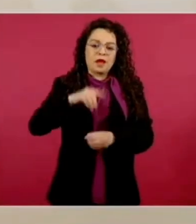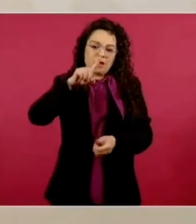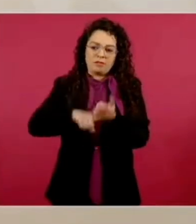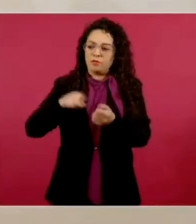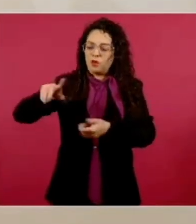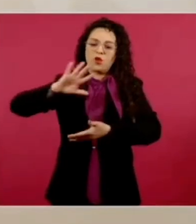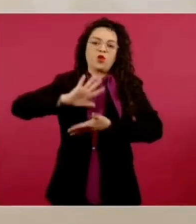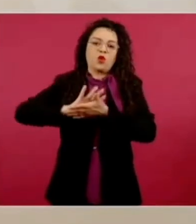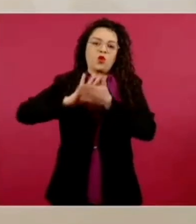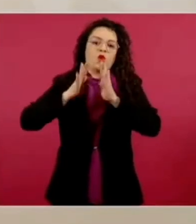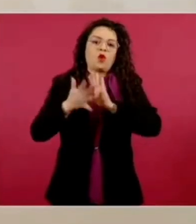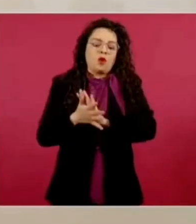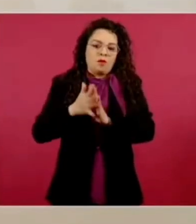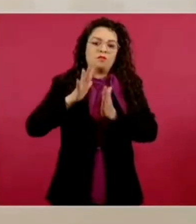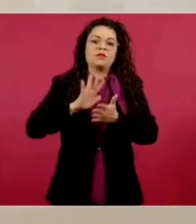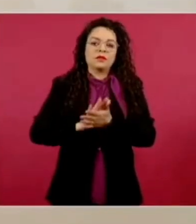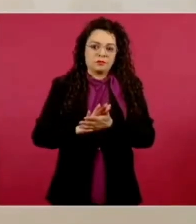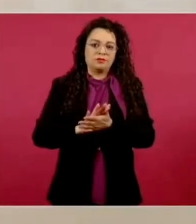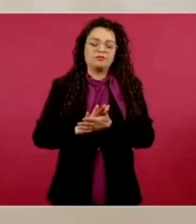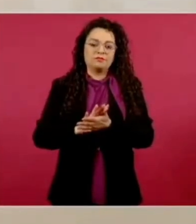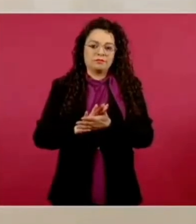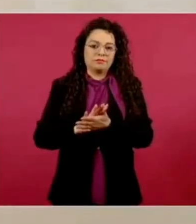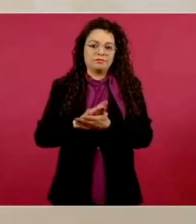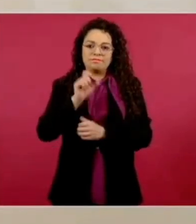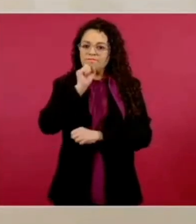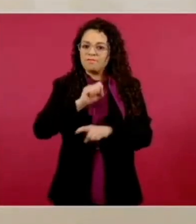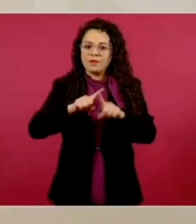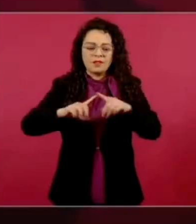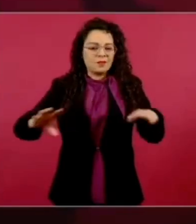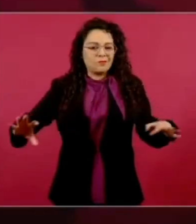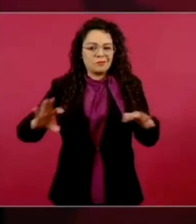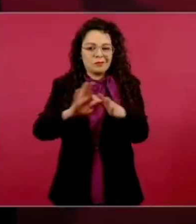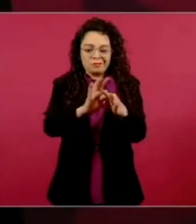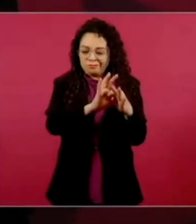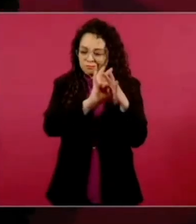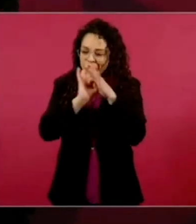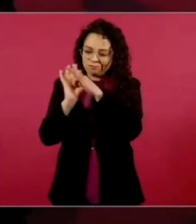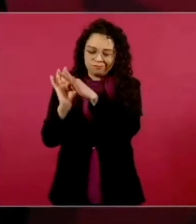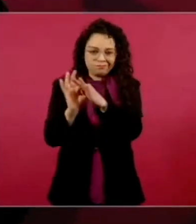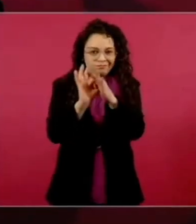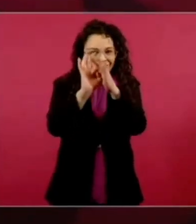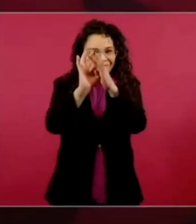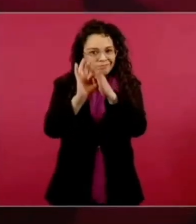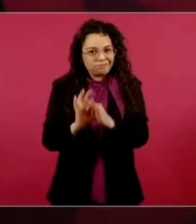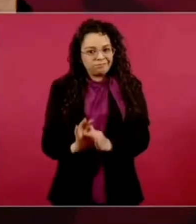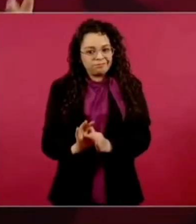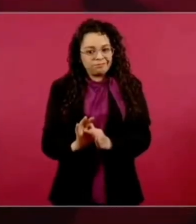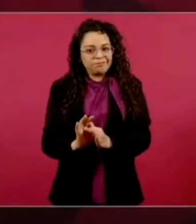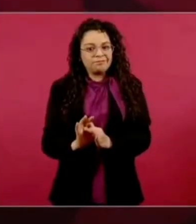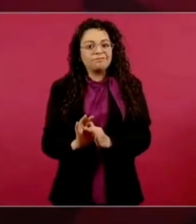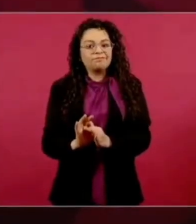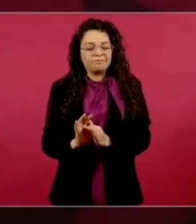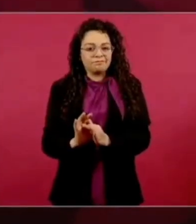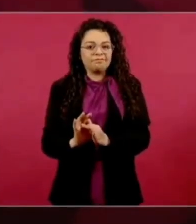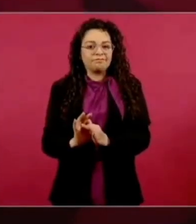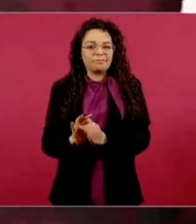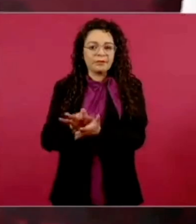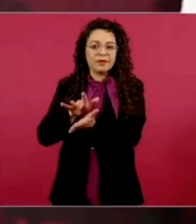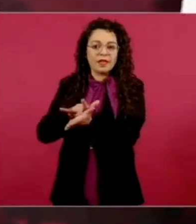porque los medios eran parte de esta red de componendas y de